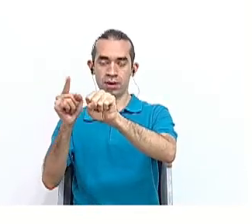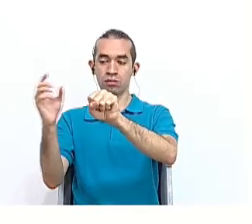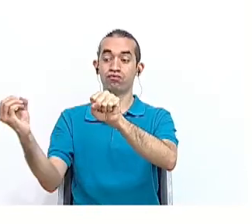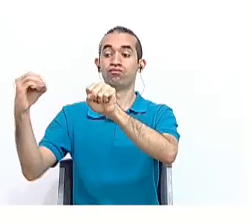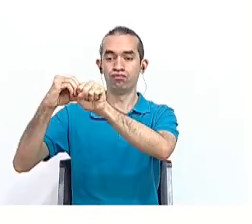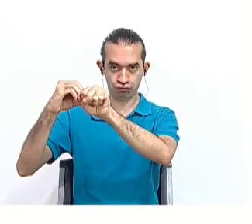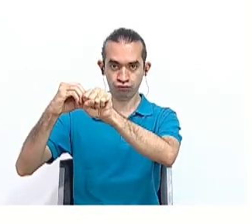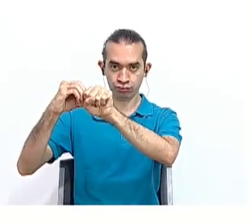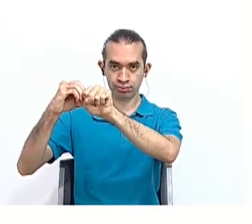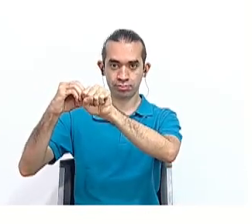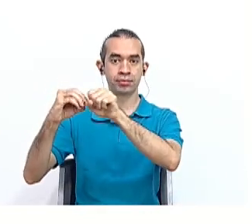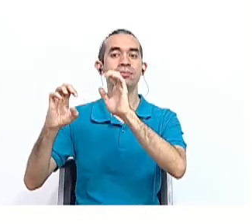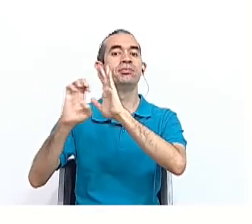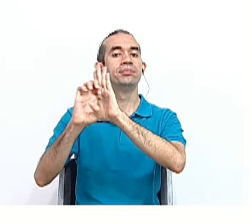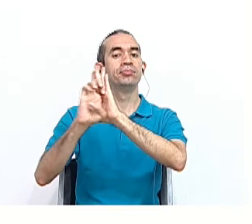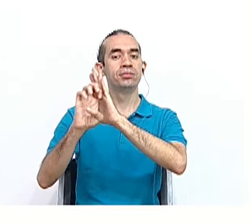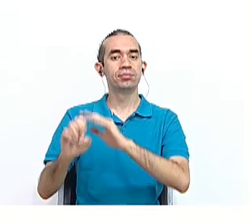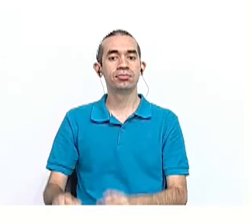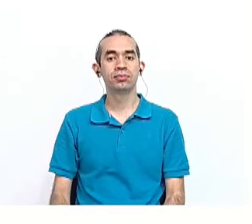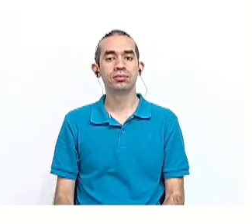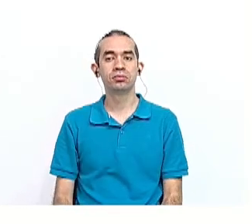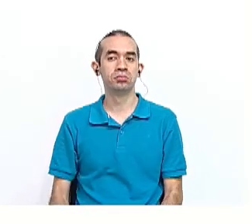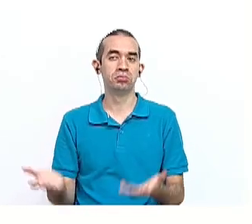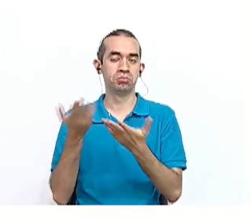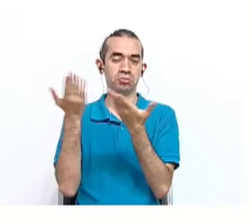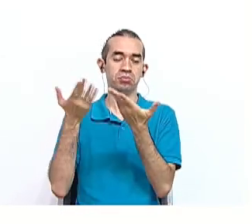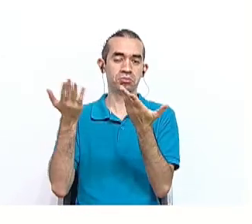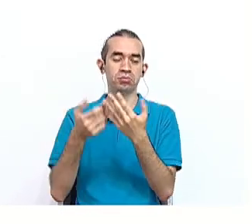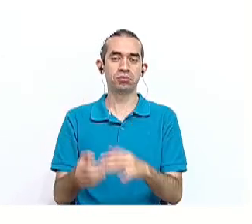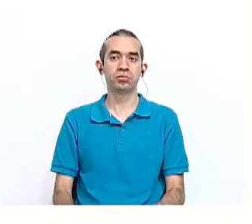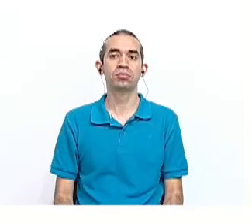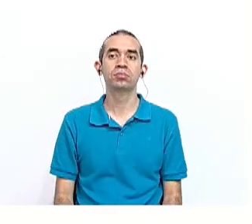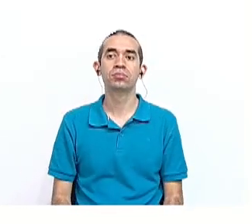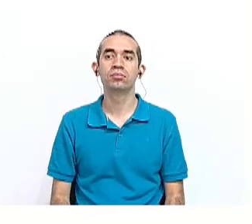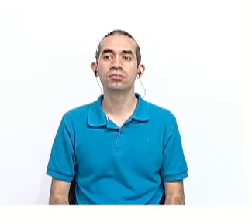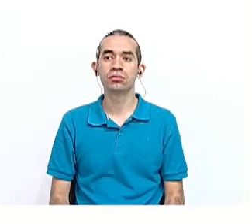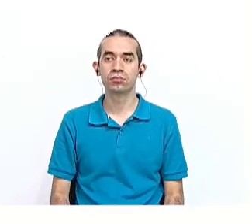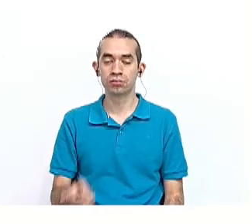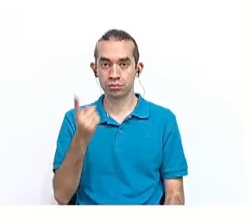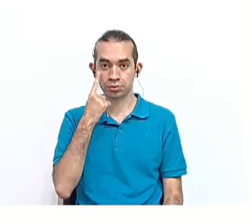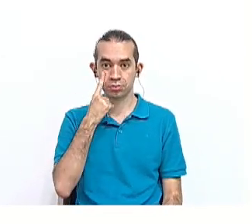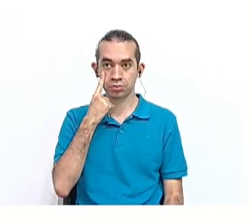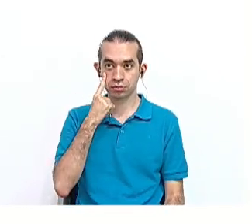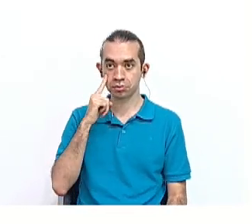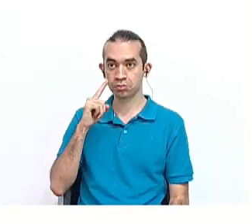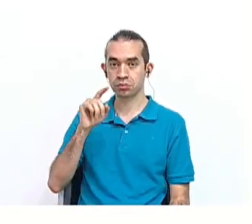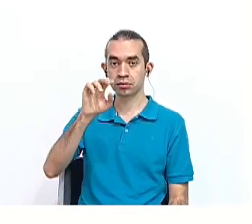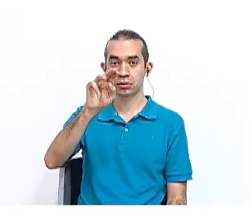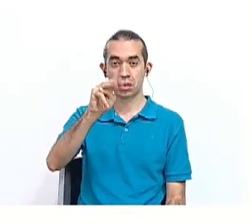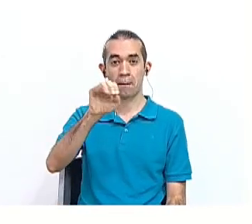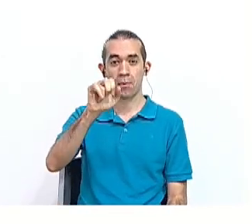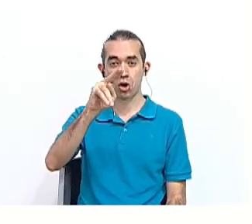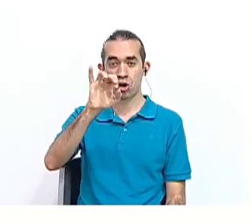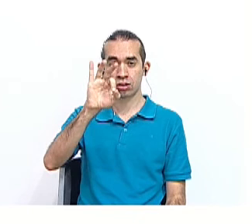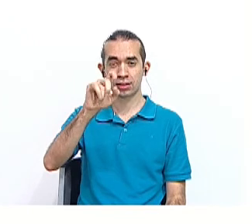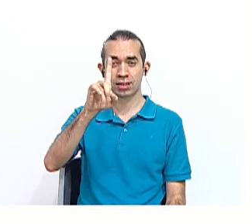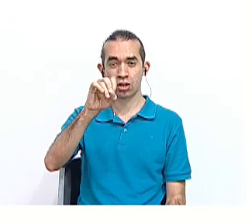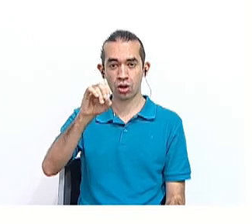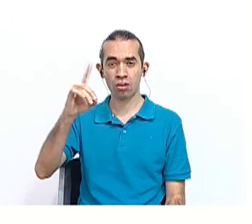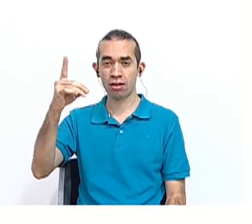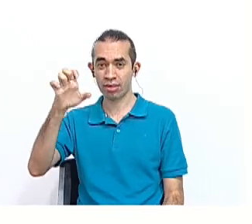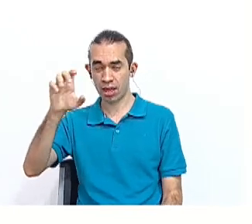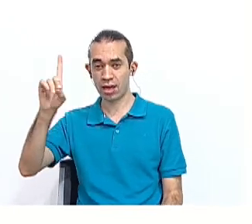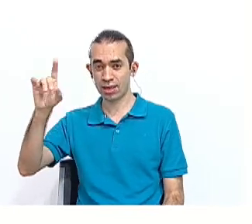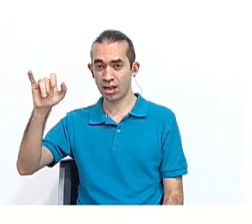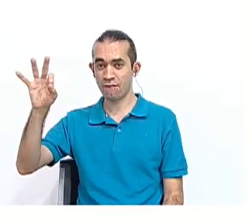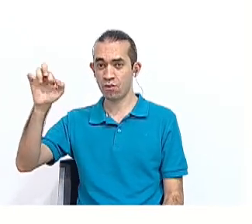oxígeno. Ejemplo, tenemos monóxido de difluor. Estamos viendo que no